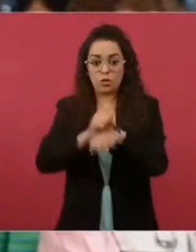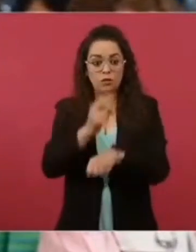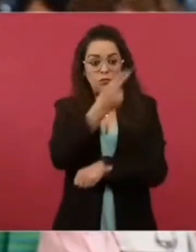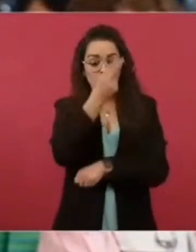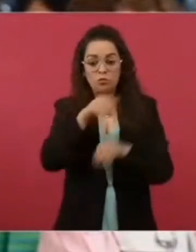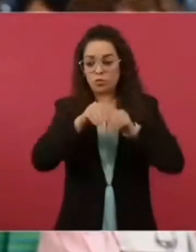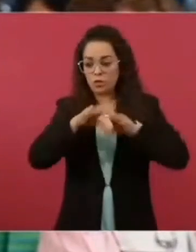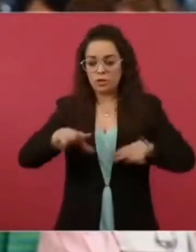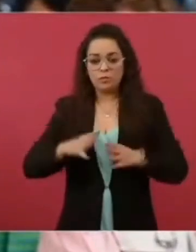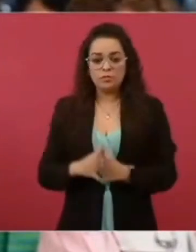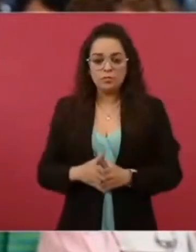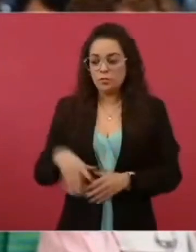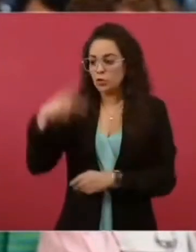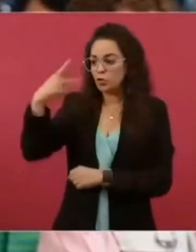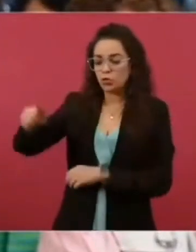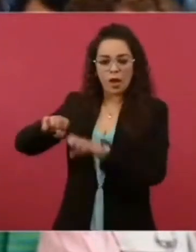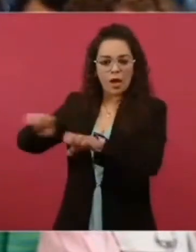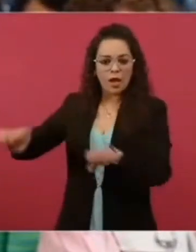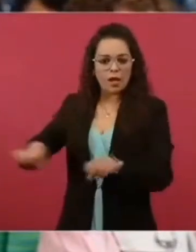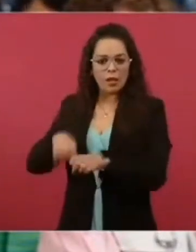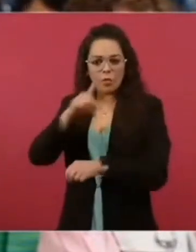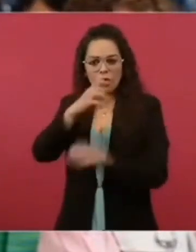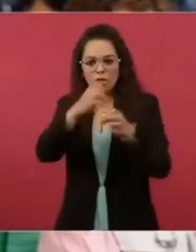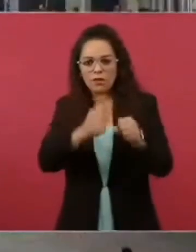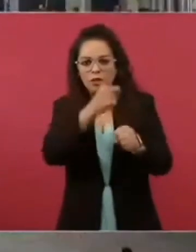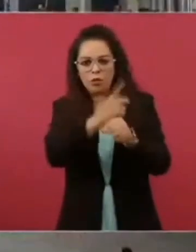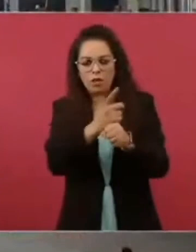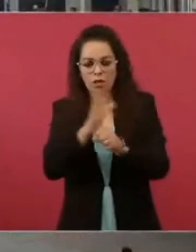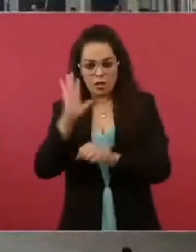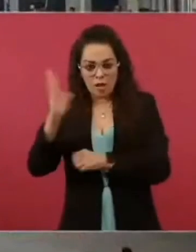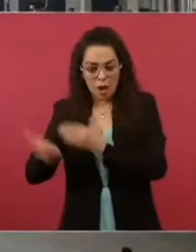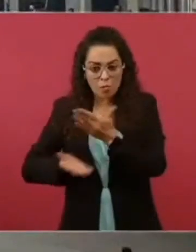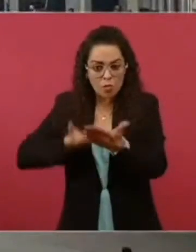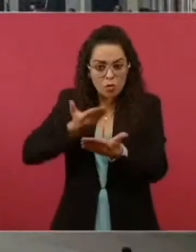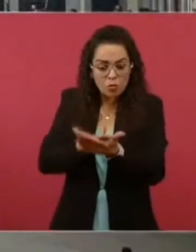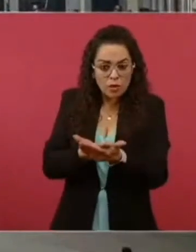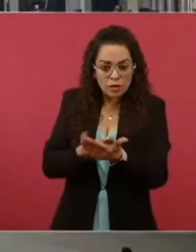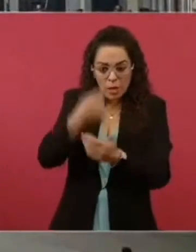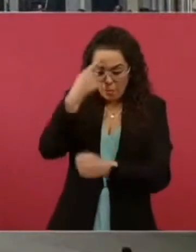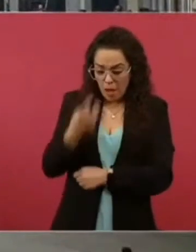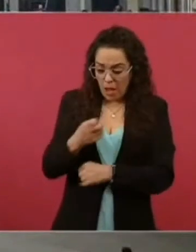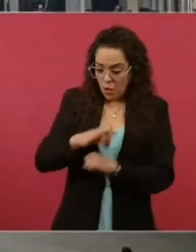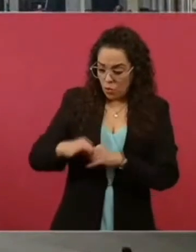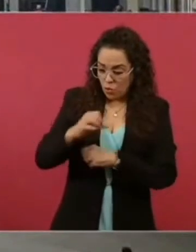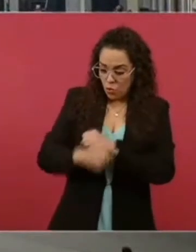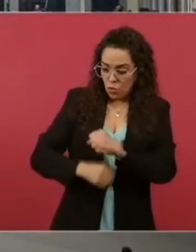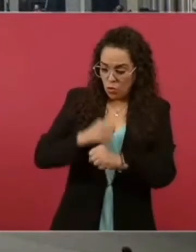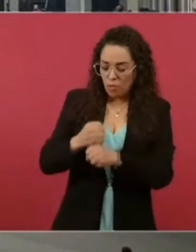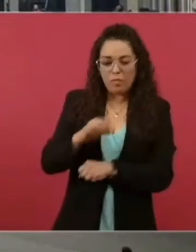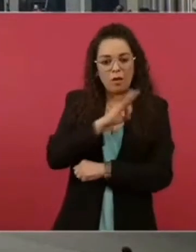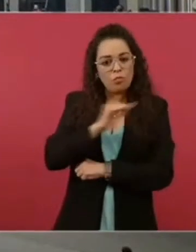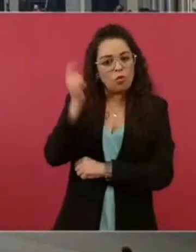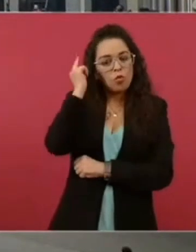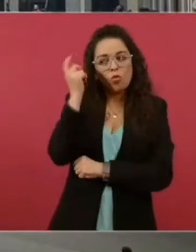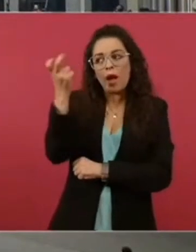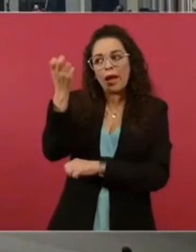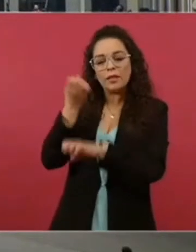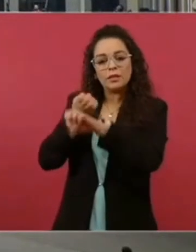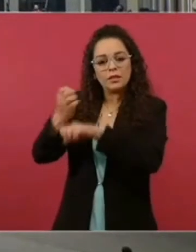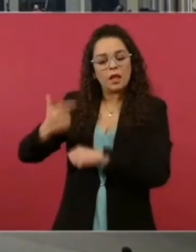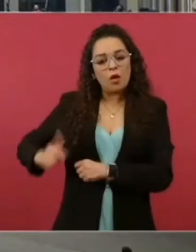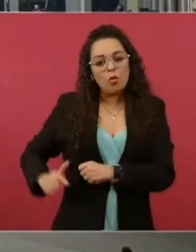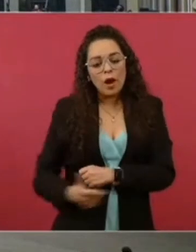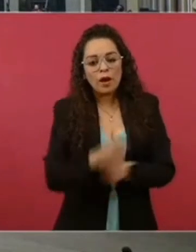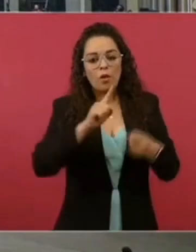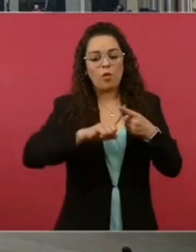de su gabinete ya le presentó propuestas para que en este último año que le queda de gobierno pueda darse una solución en esos estados de Guanajuato,